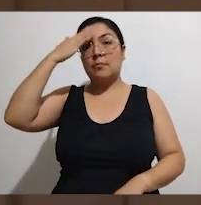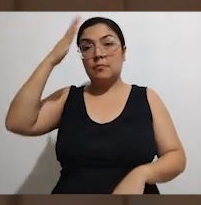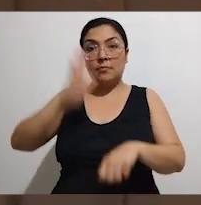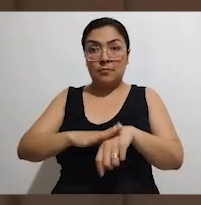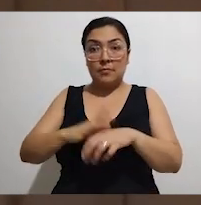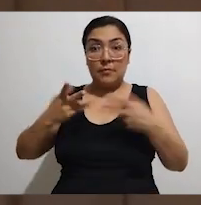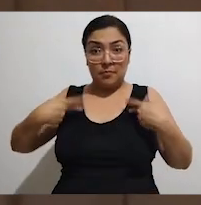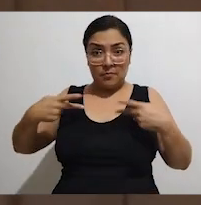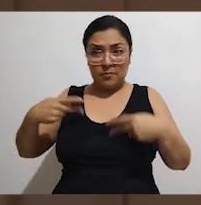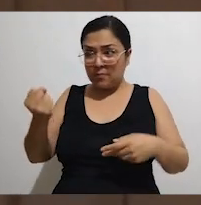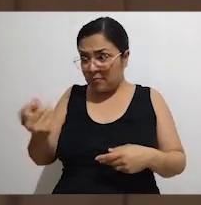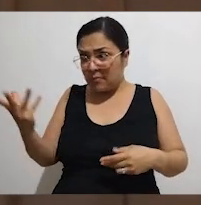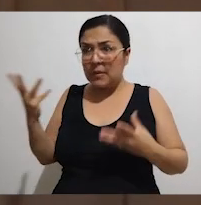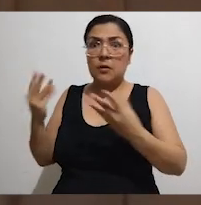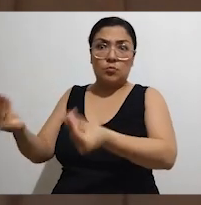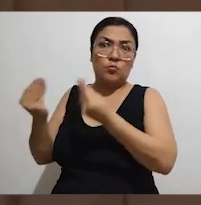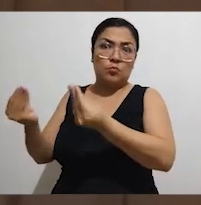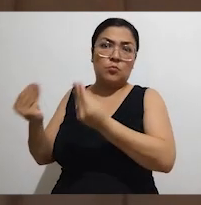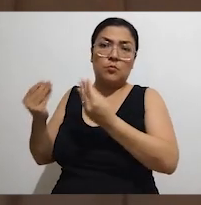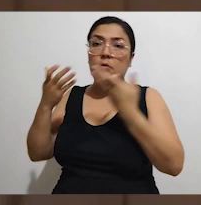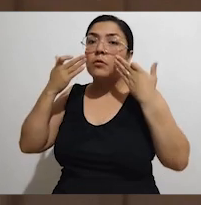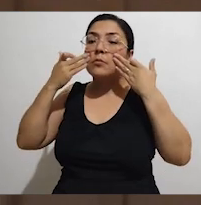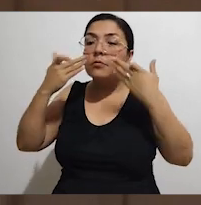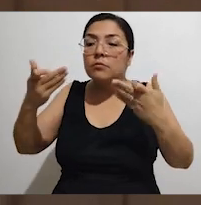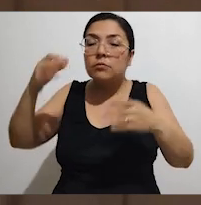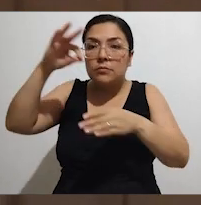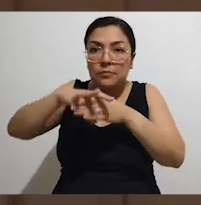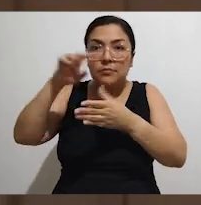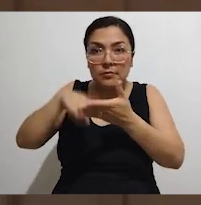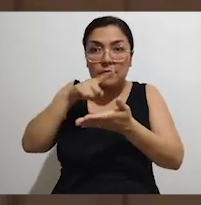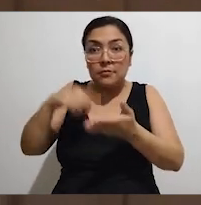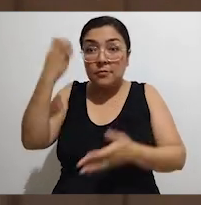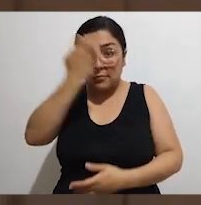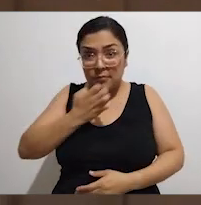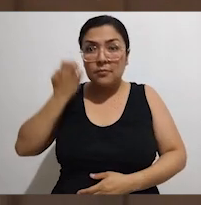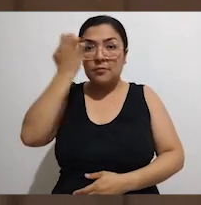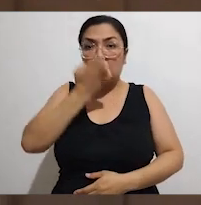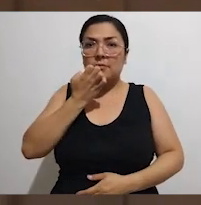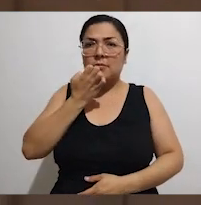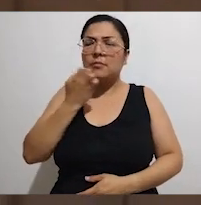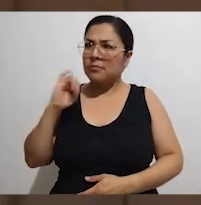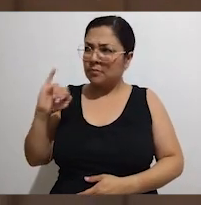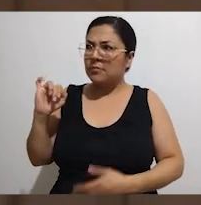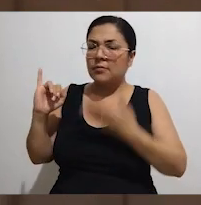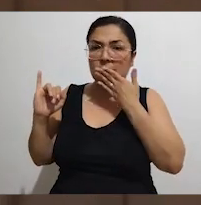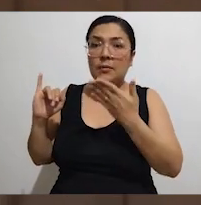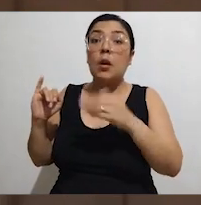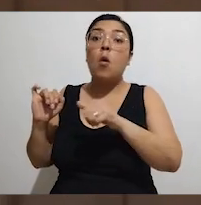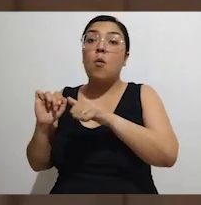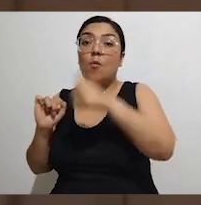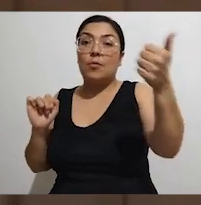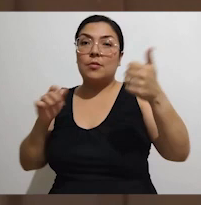un récord en cuanto al número, que por sí es algo ya importante y relevante, pero también tuvimos el acompañamiento de mucha